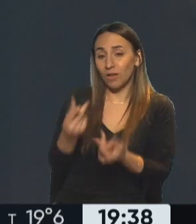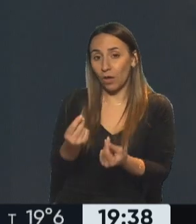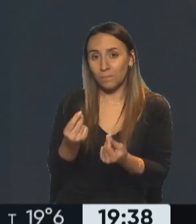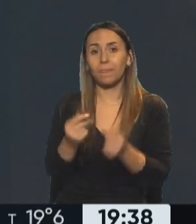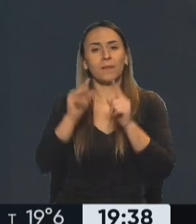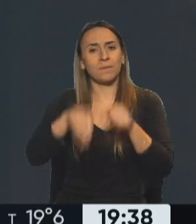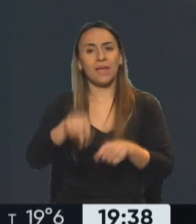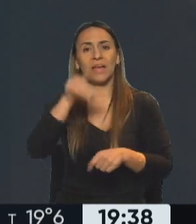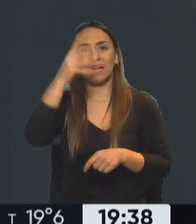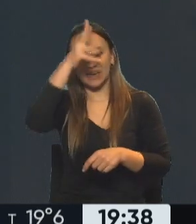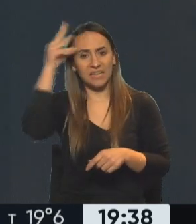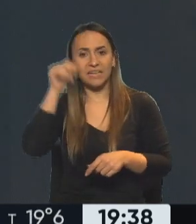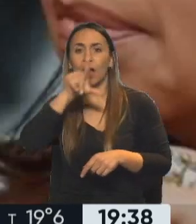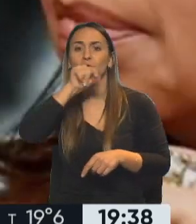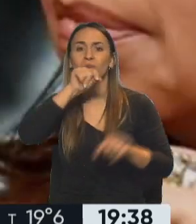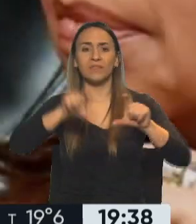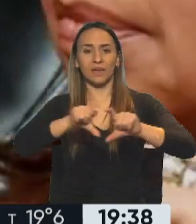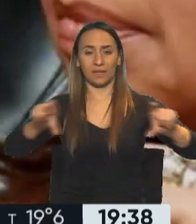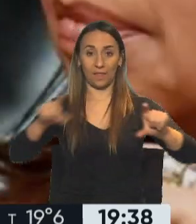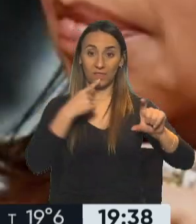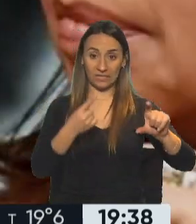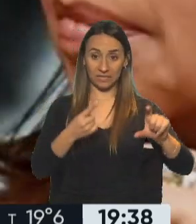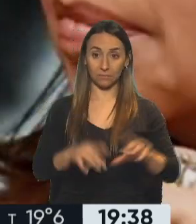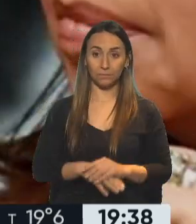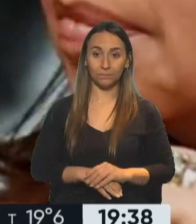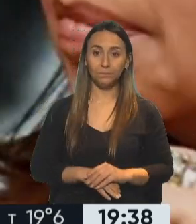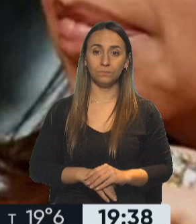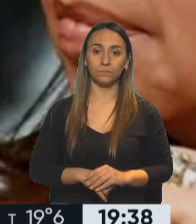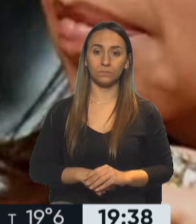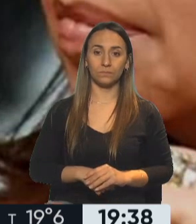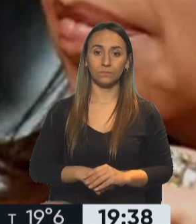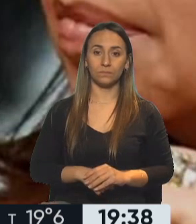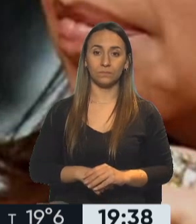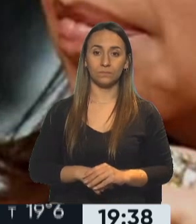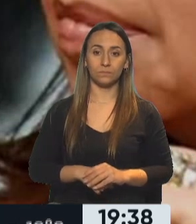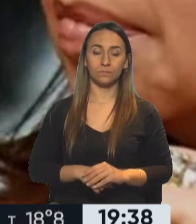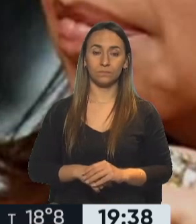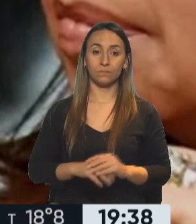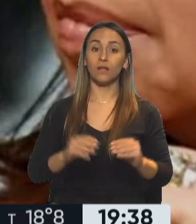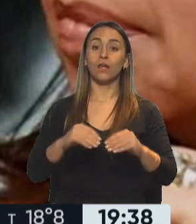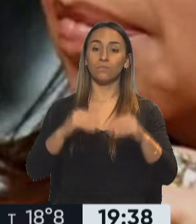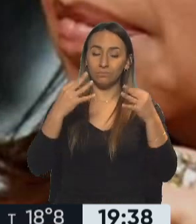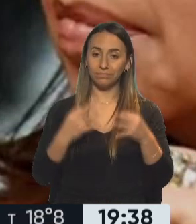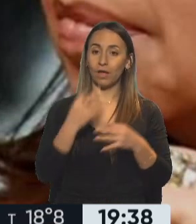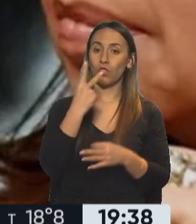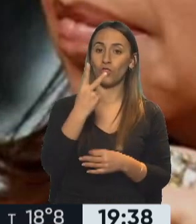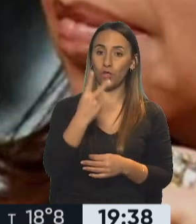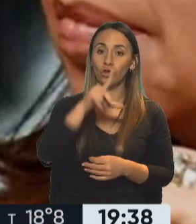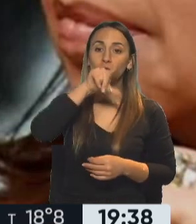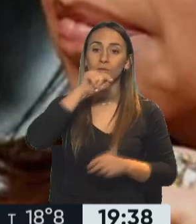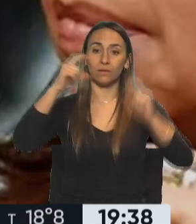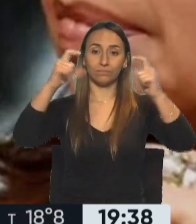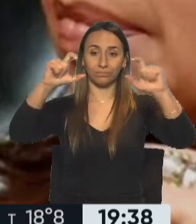de Cristina. ¿Qué dice? Lo vamos a compartir nuevamente. Son dos tuits que acaba de publicar la vicepresidenta. Si